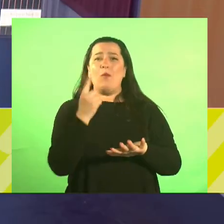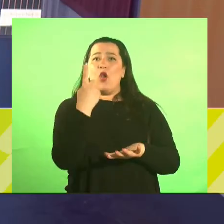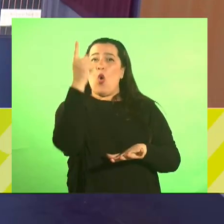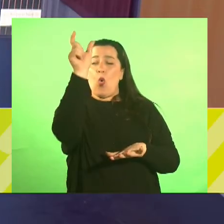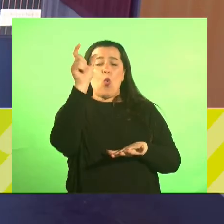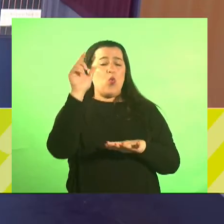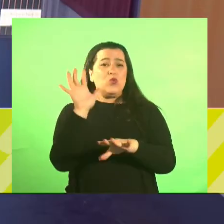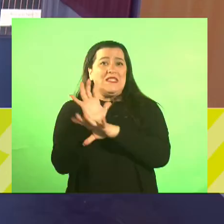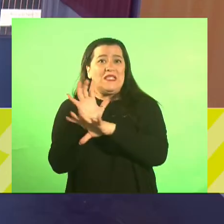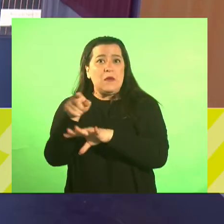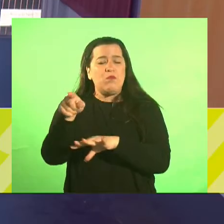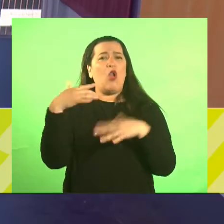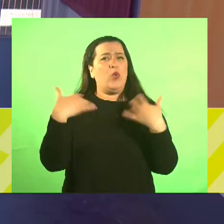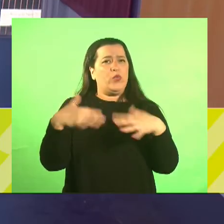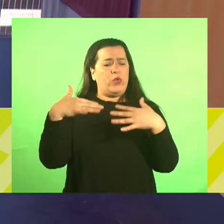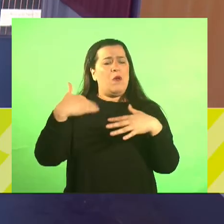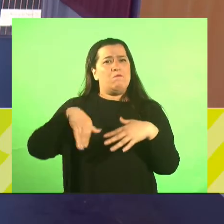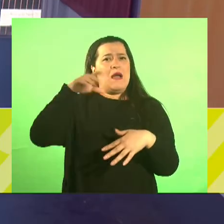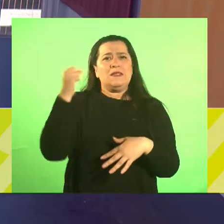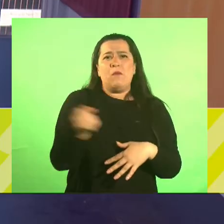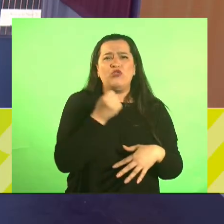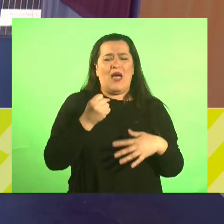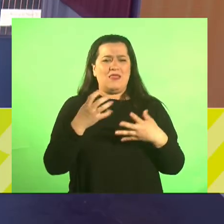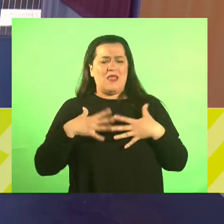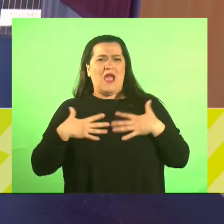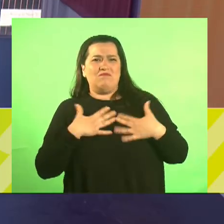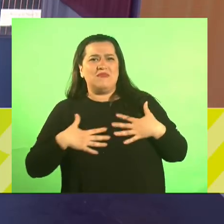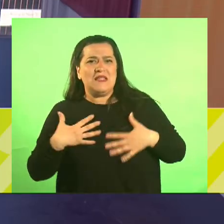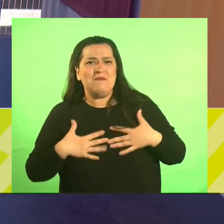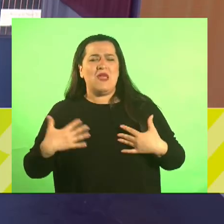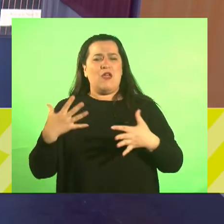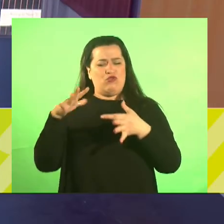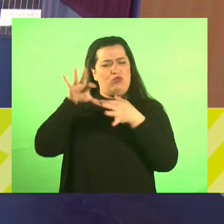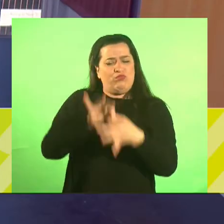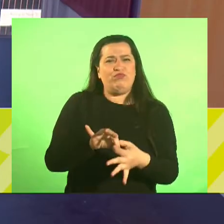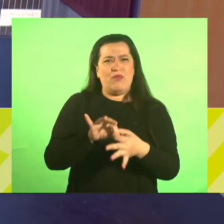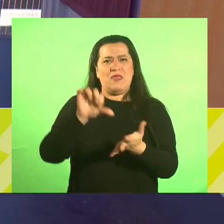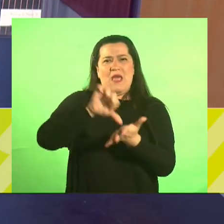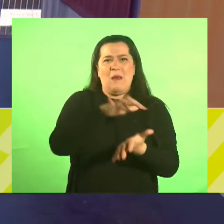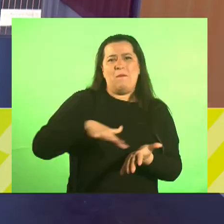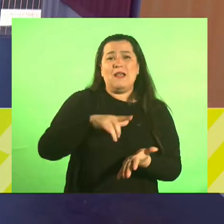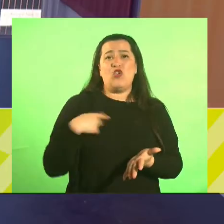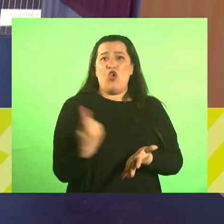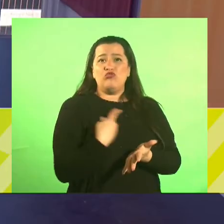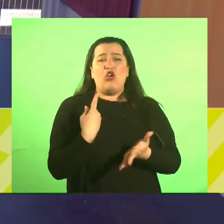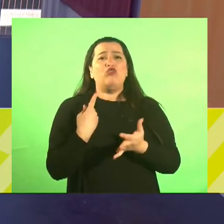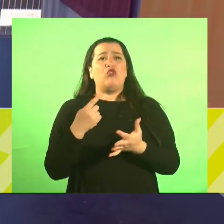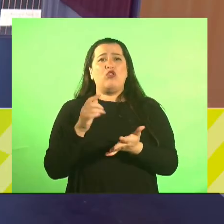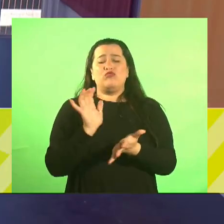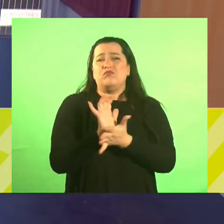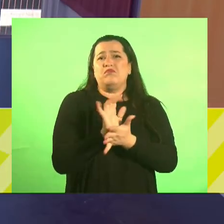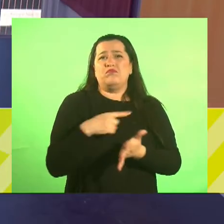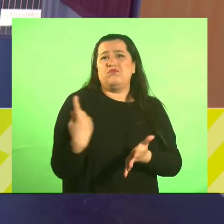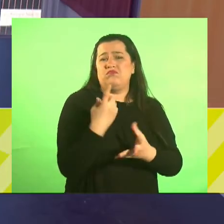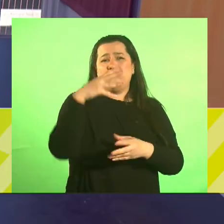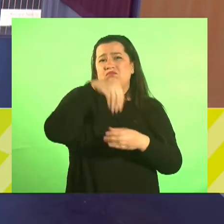uno se juega mucho más allá, porque va todo lo afectivo y el arraigo en un paisaje. Somos netamente un rasgo en el paisaje, no somos